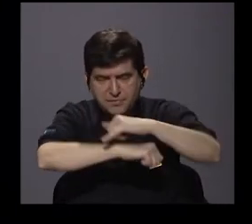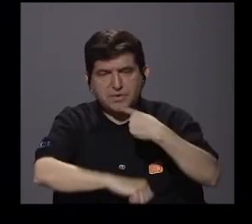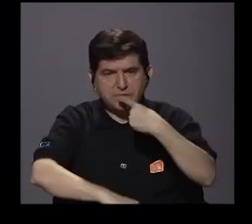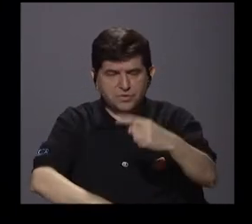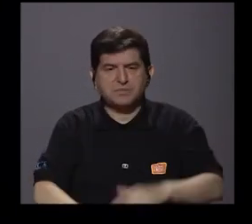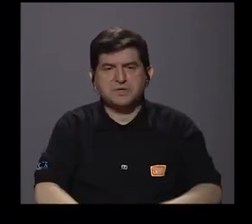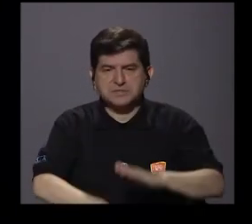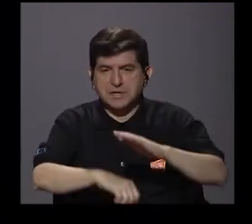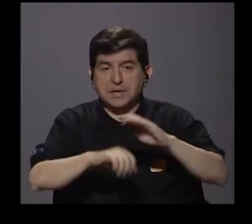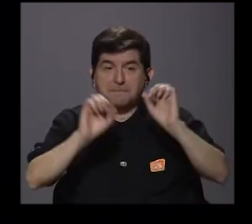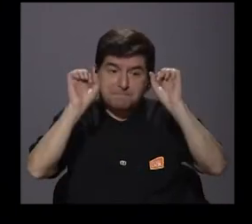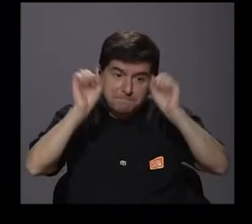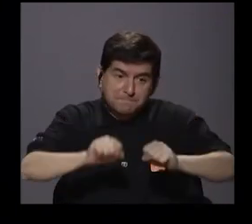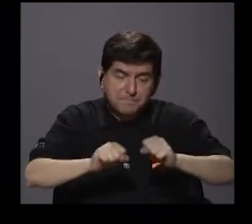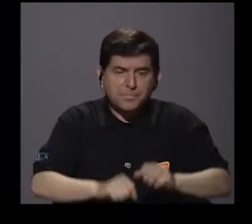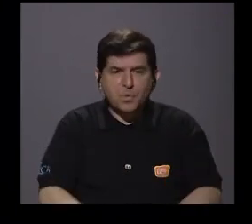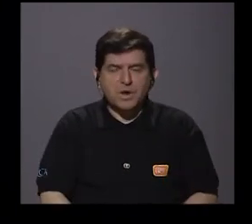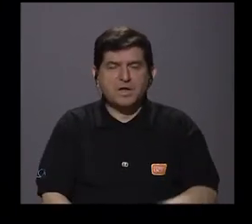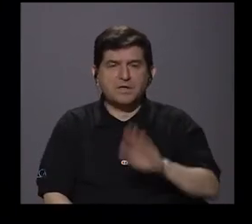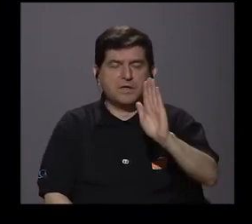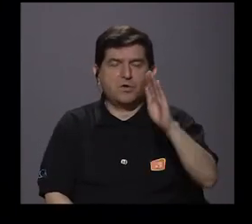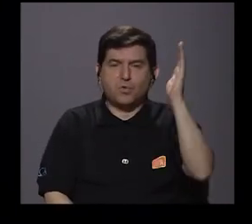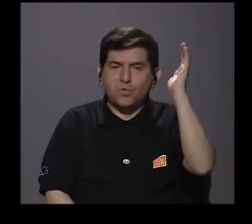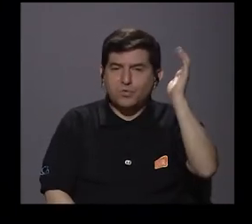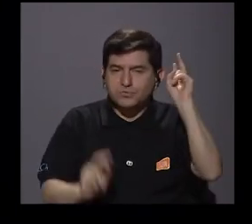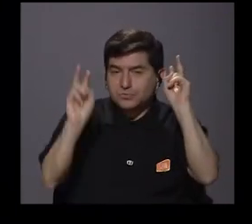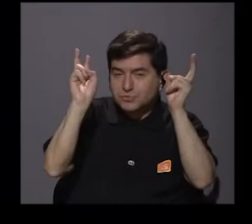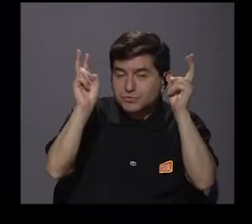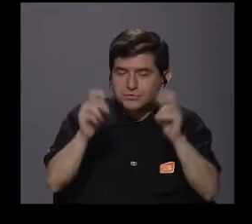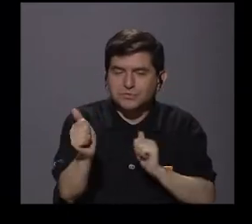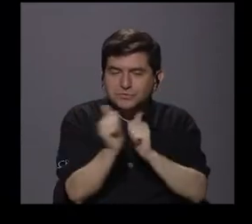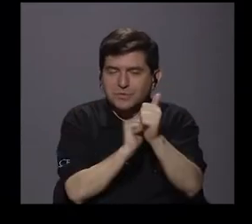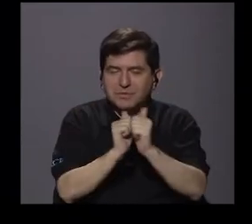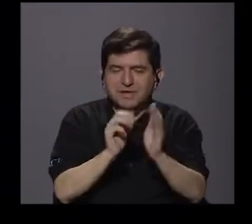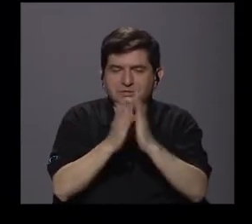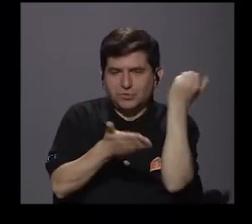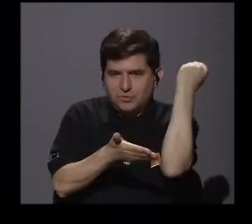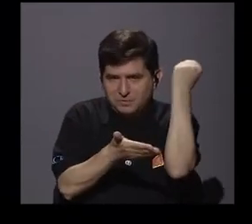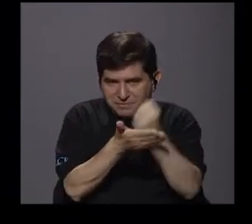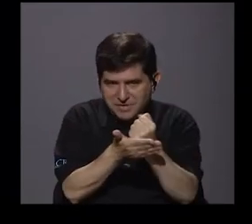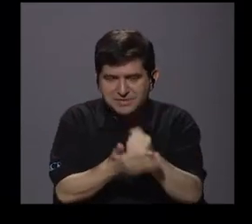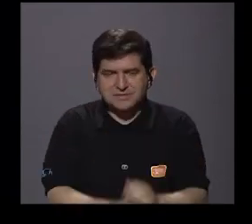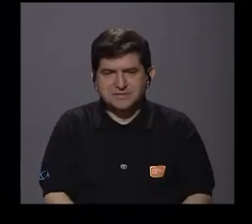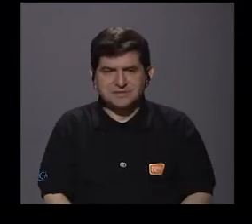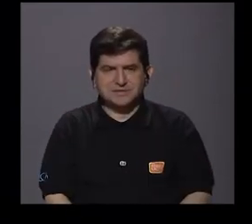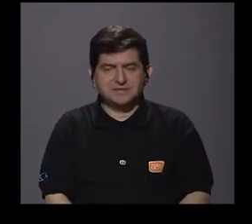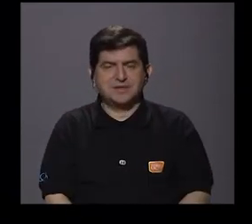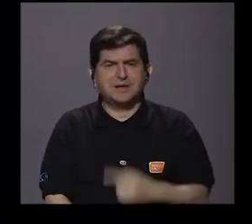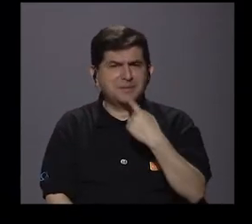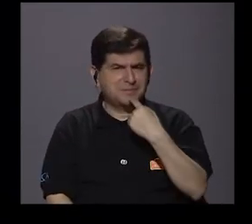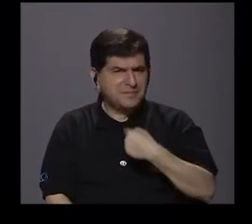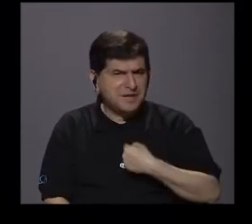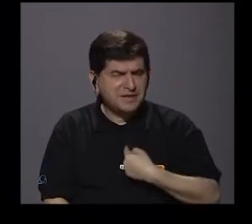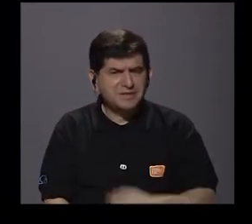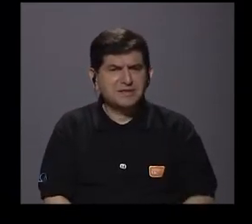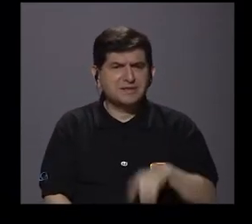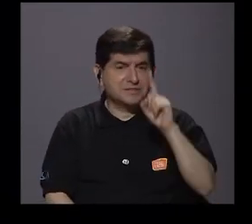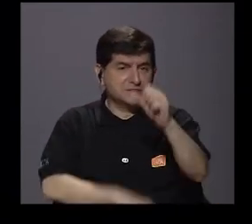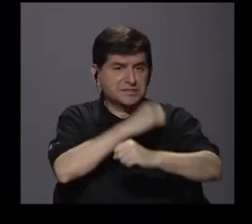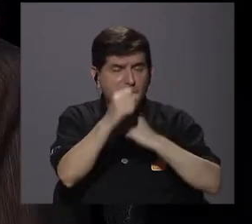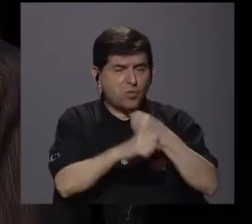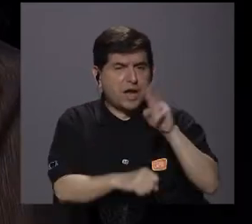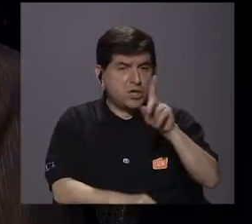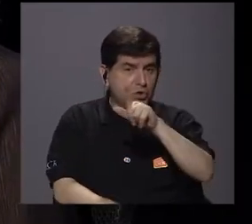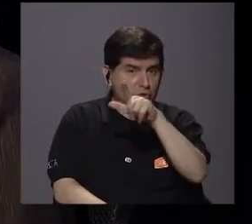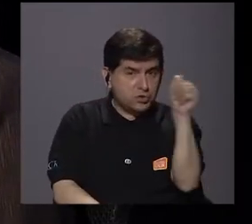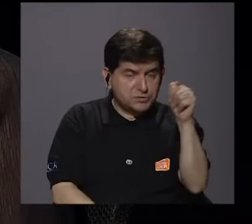dice, logra de algún modo con su discurso lograr su visa, usted pasa, me está diciendo, año y dos meses.